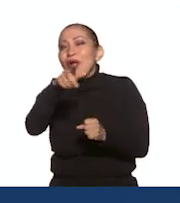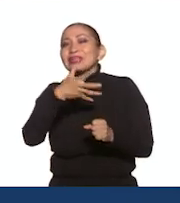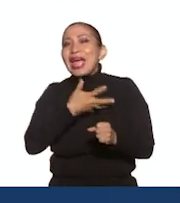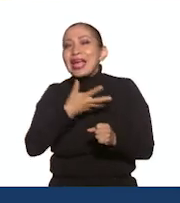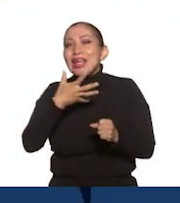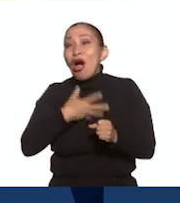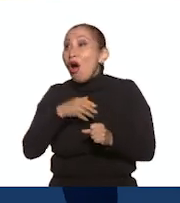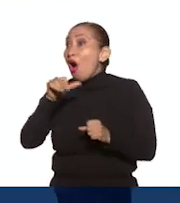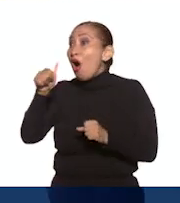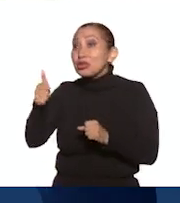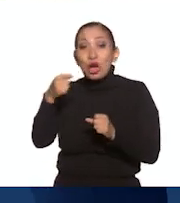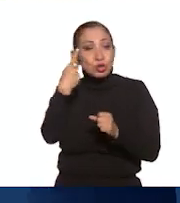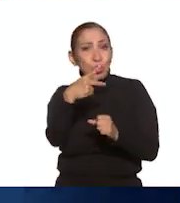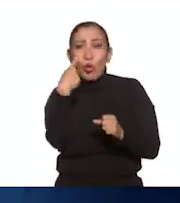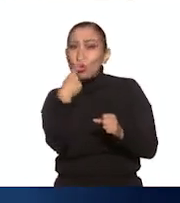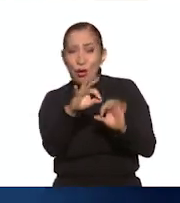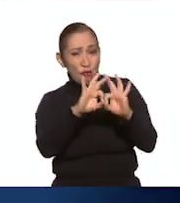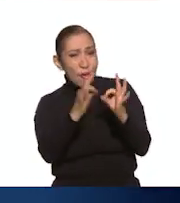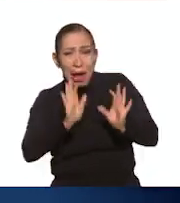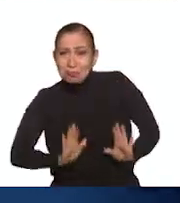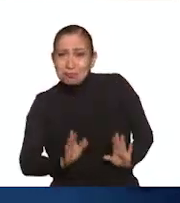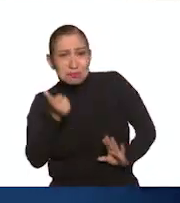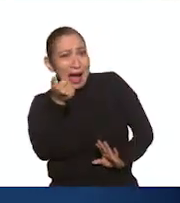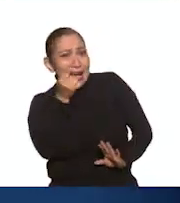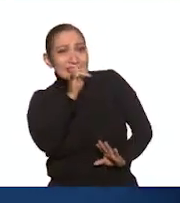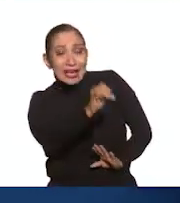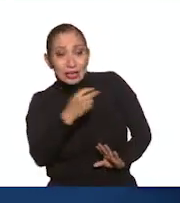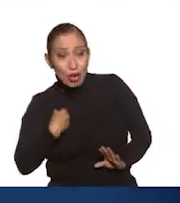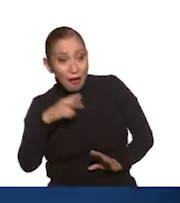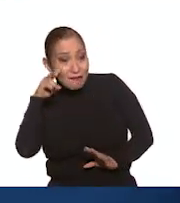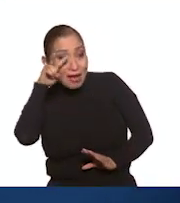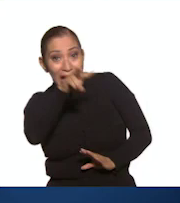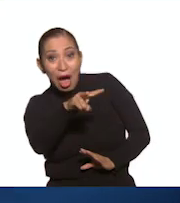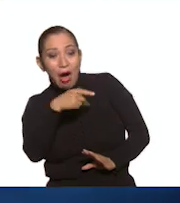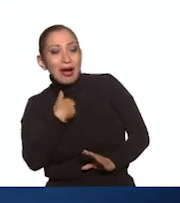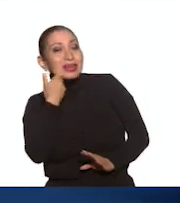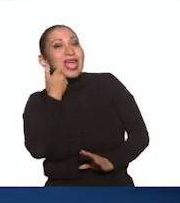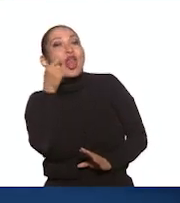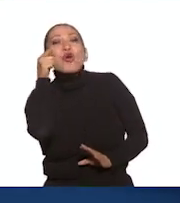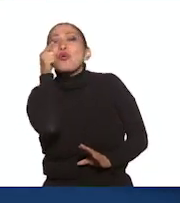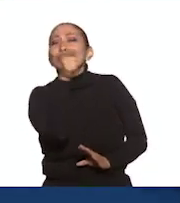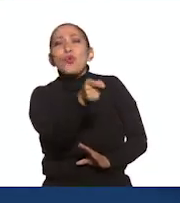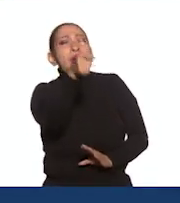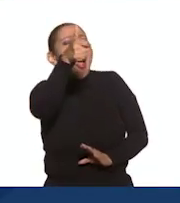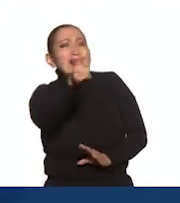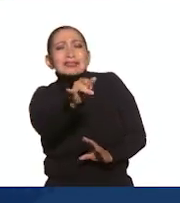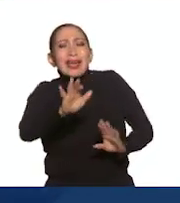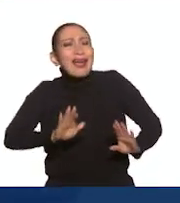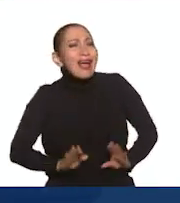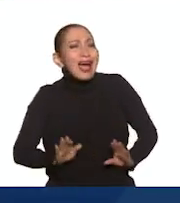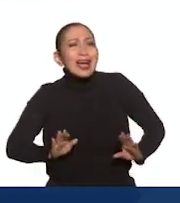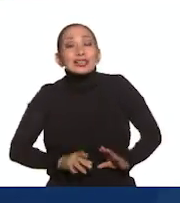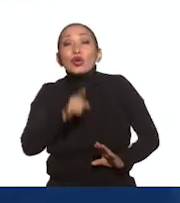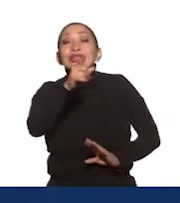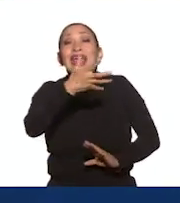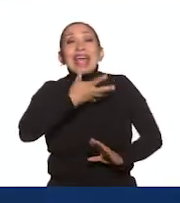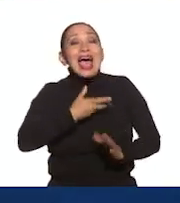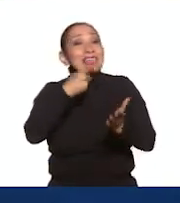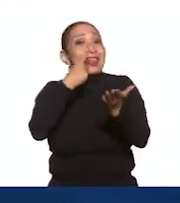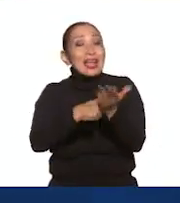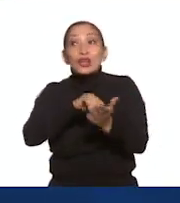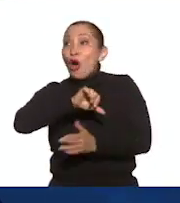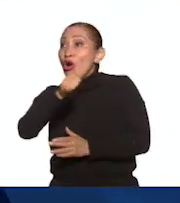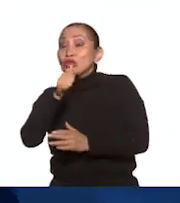tienes aquello que es tu propio sello. Y cuando te veo, solo quiero que seas tú. Tienes algo que